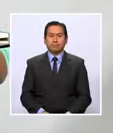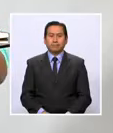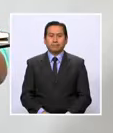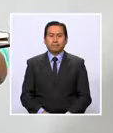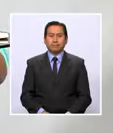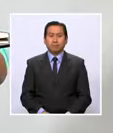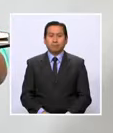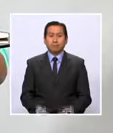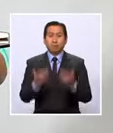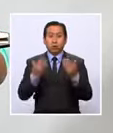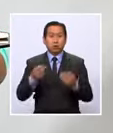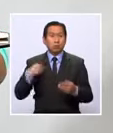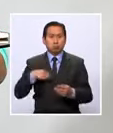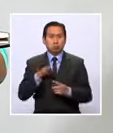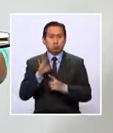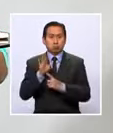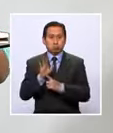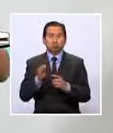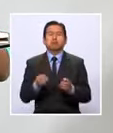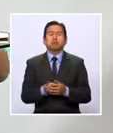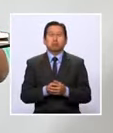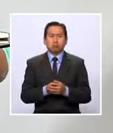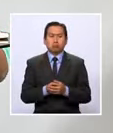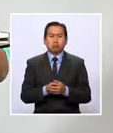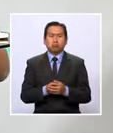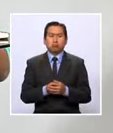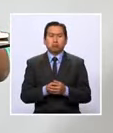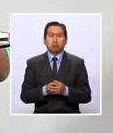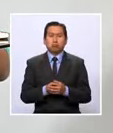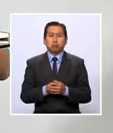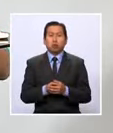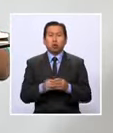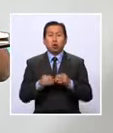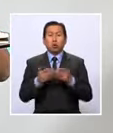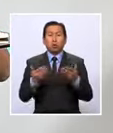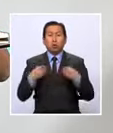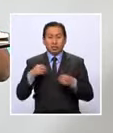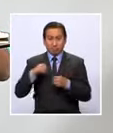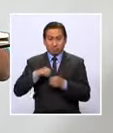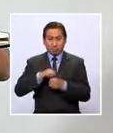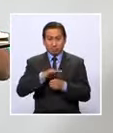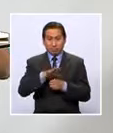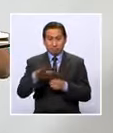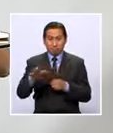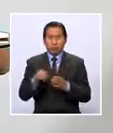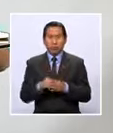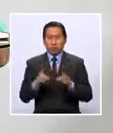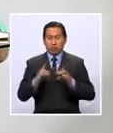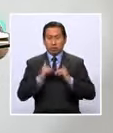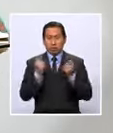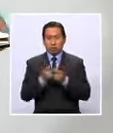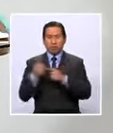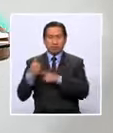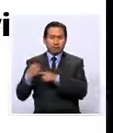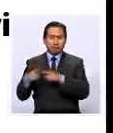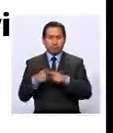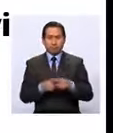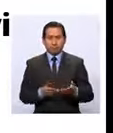vamos a presentar a continuación la evolución del hobbit 19 por departamentos